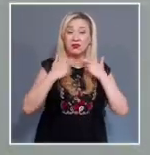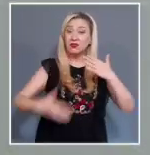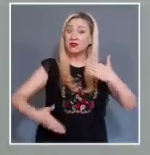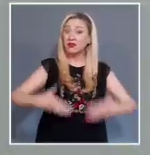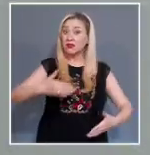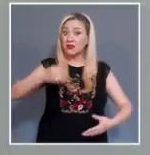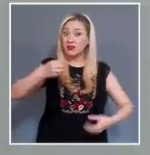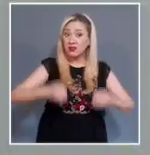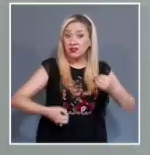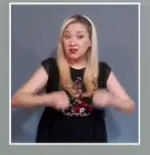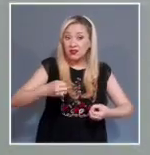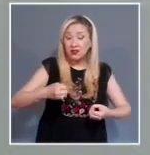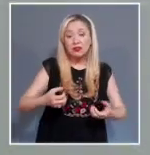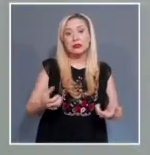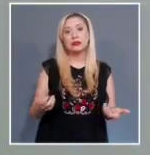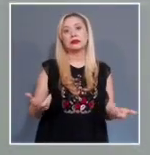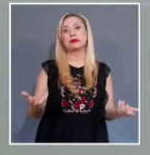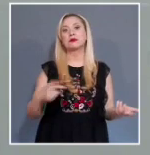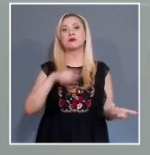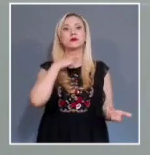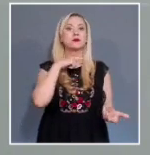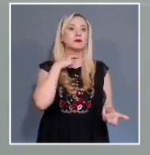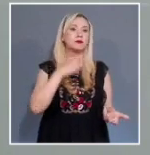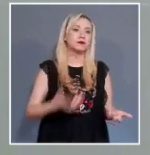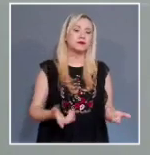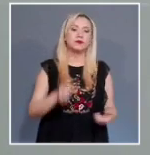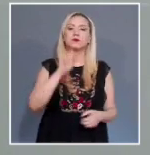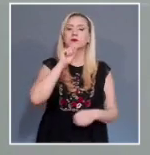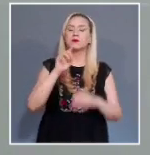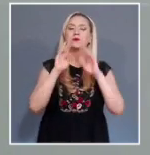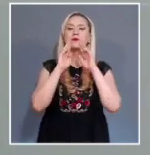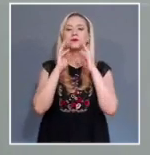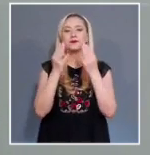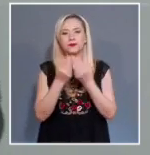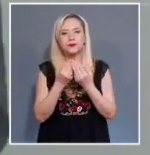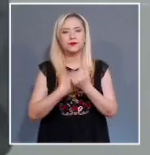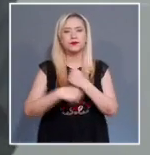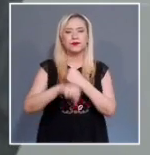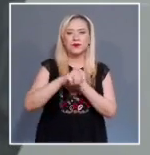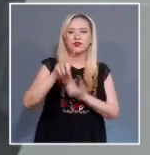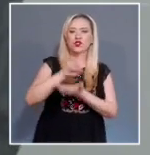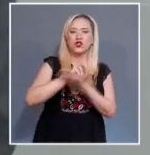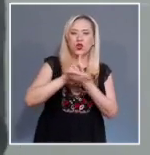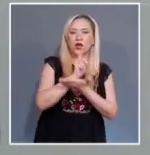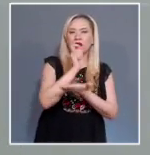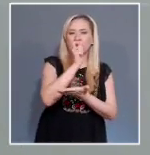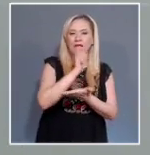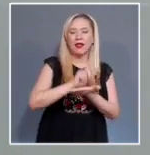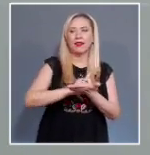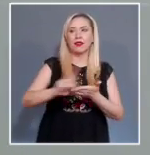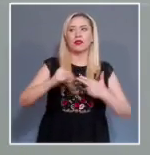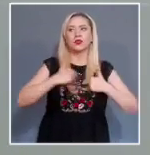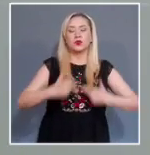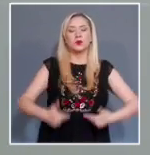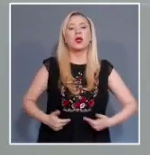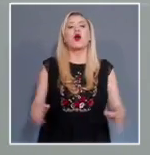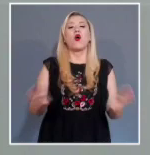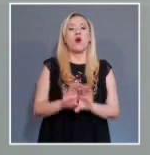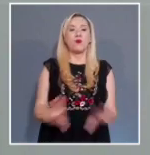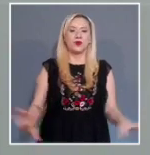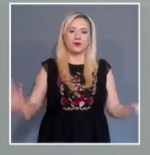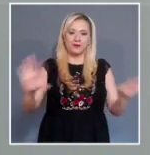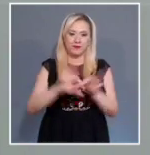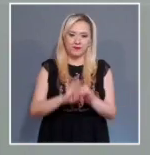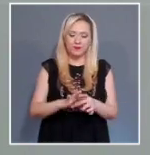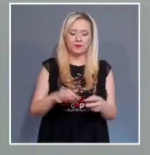la delincuencia y el narcotráfico desde un enfoque de derechos humanos y la atención de cuestiones vinculadas con la libertad de expresión y el acceso